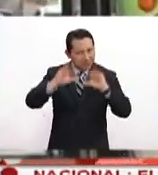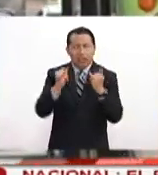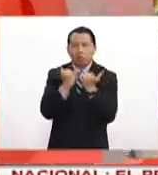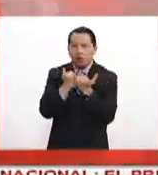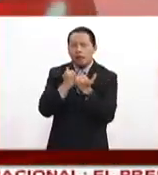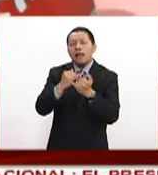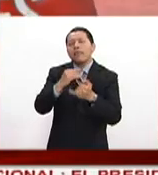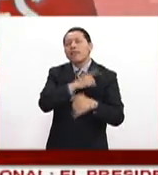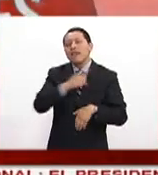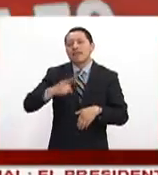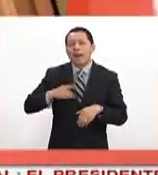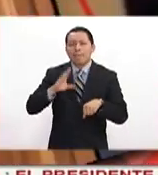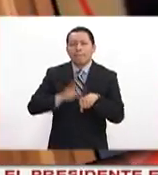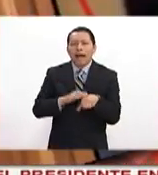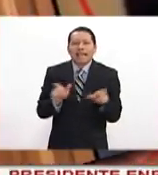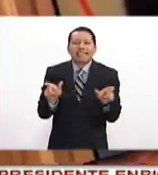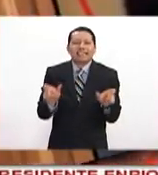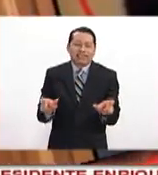seguridad.